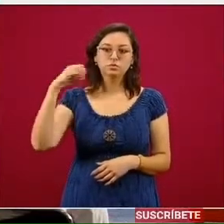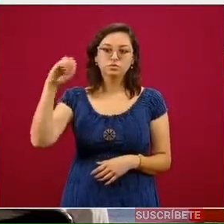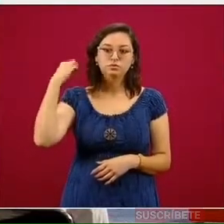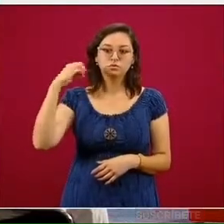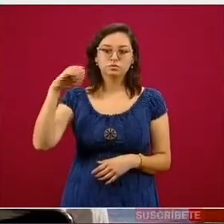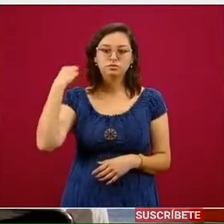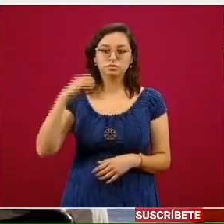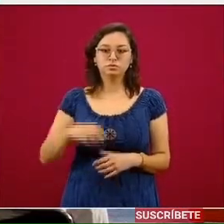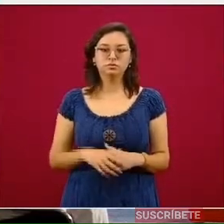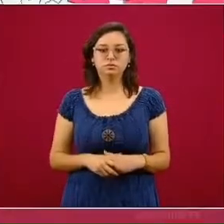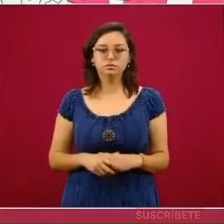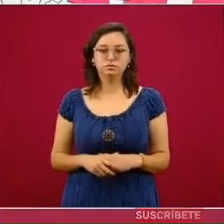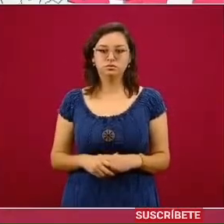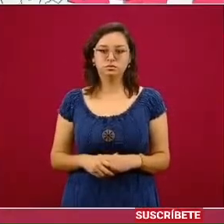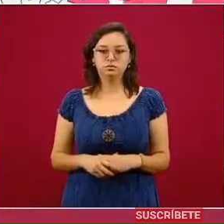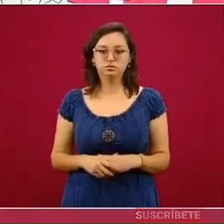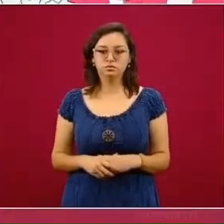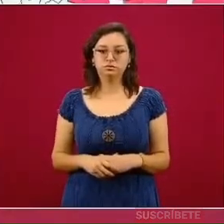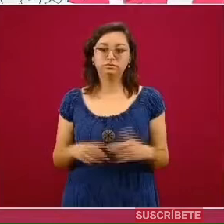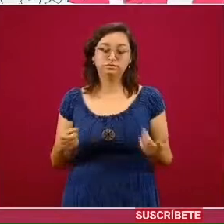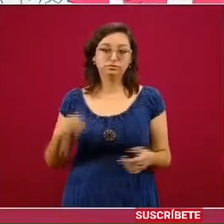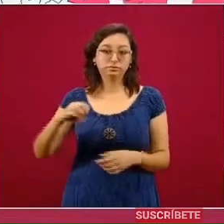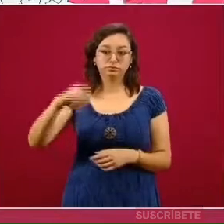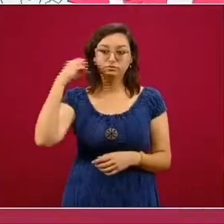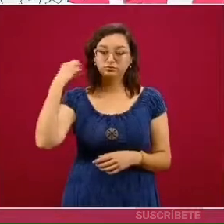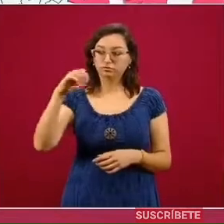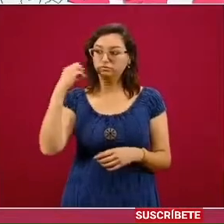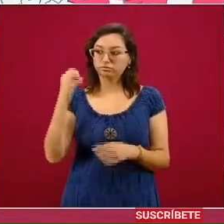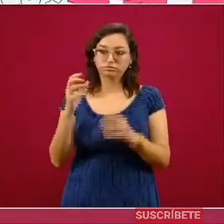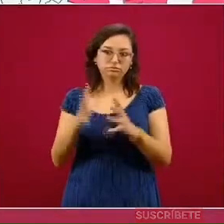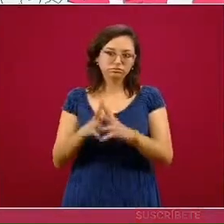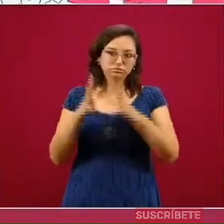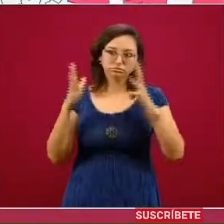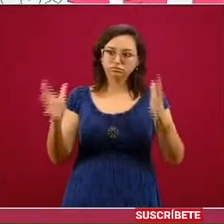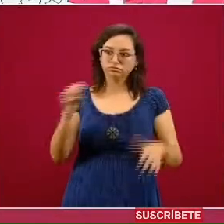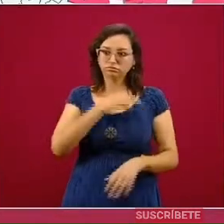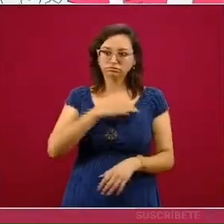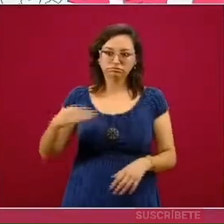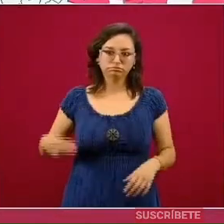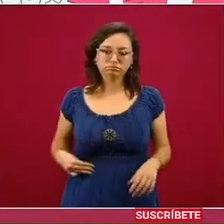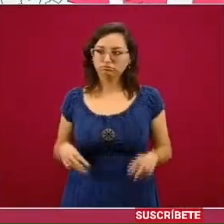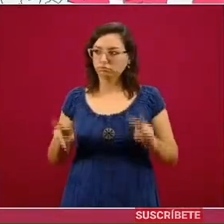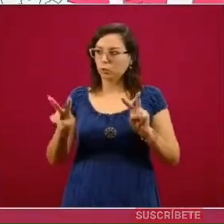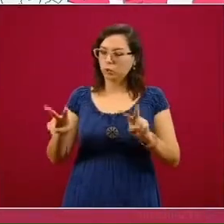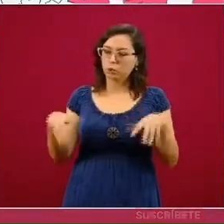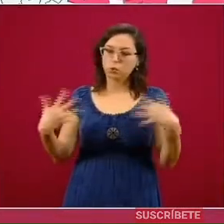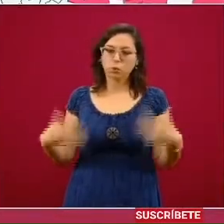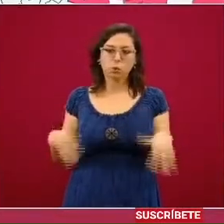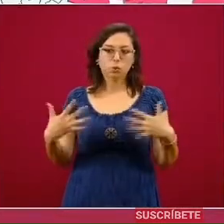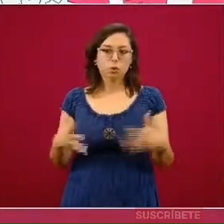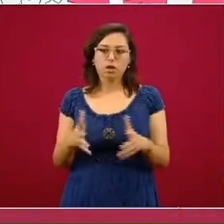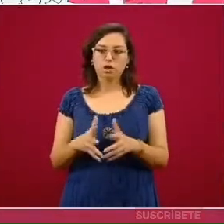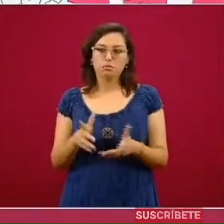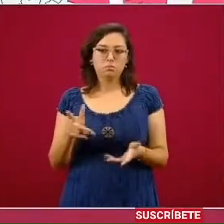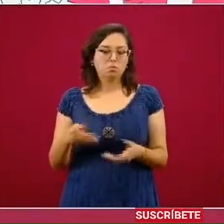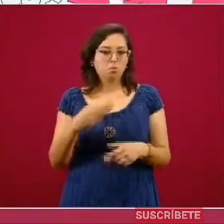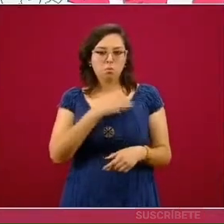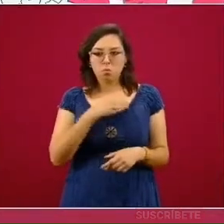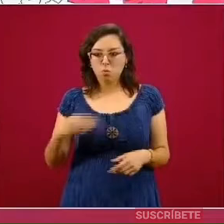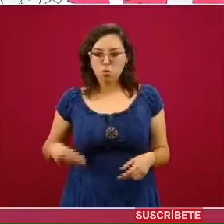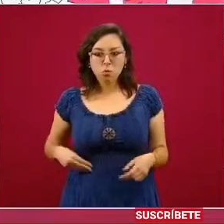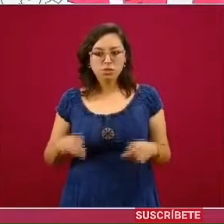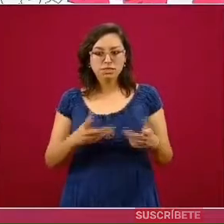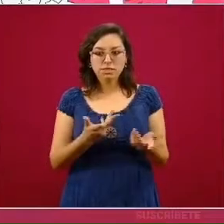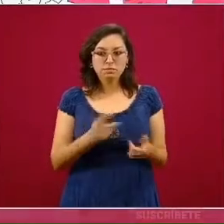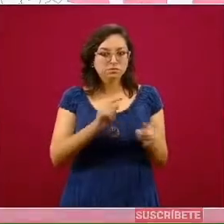el estado que concentra la mayoría de los municipios de La Esperanza, y es clara en esta gráfica. Podemos ver cómo la gran cantidad, la gran mayoría de